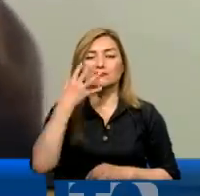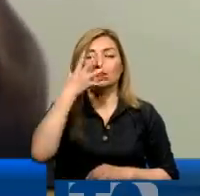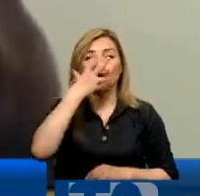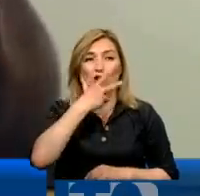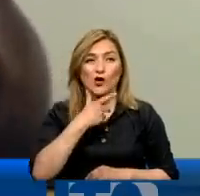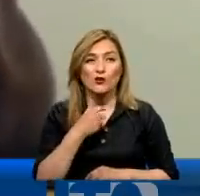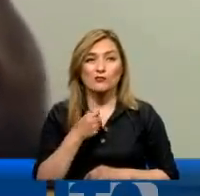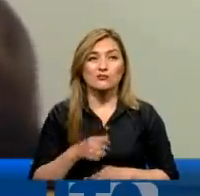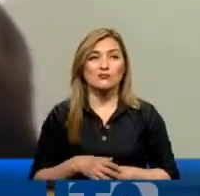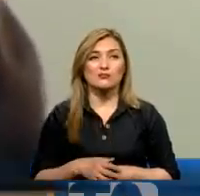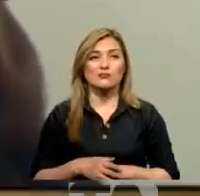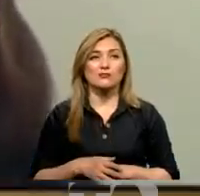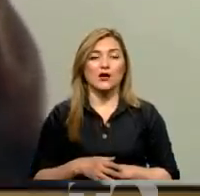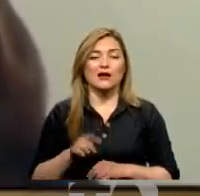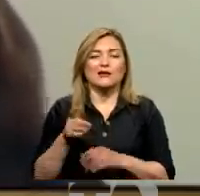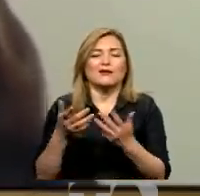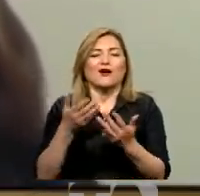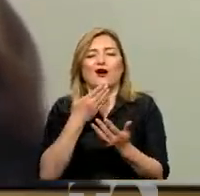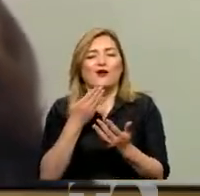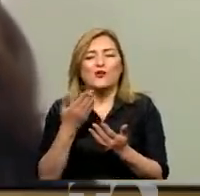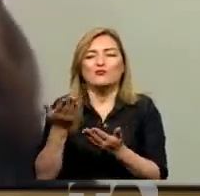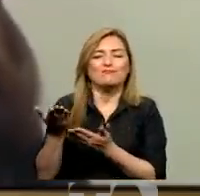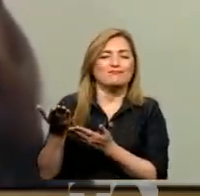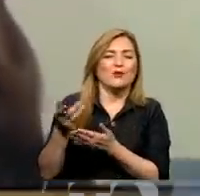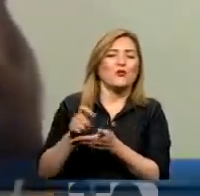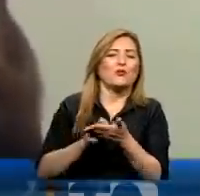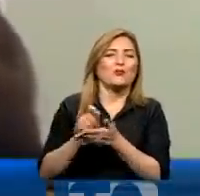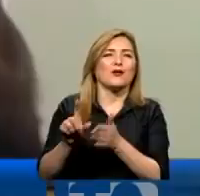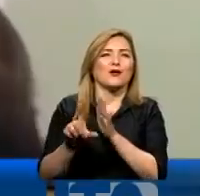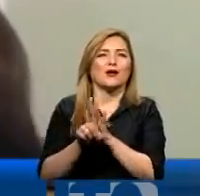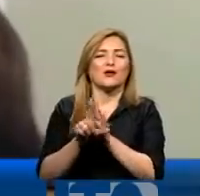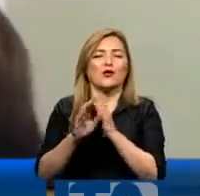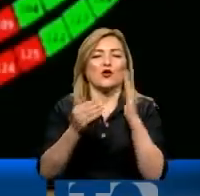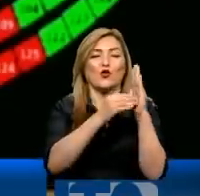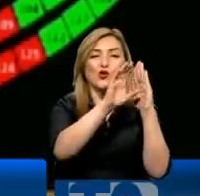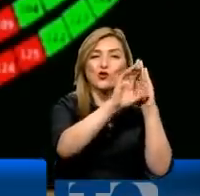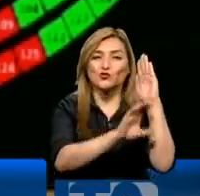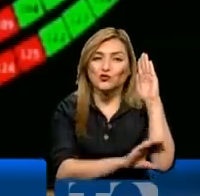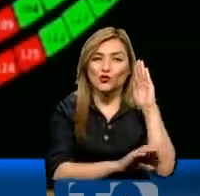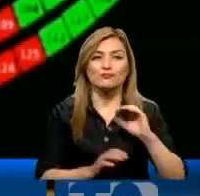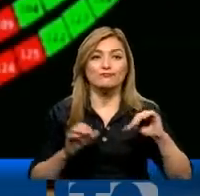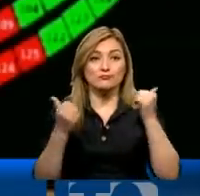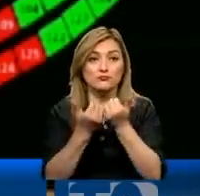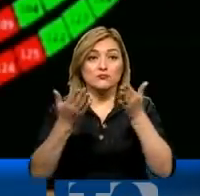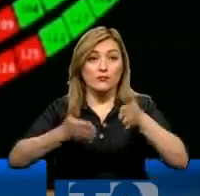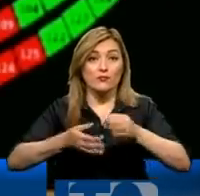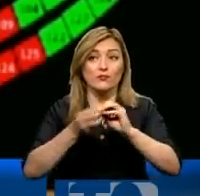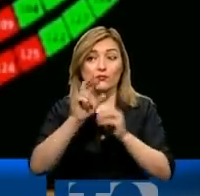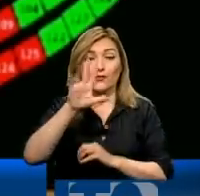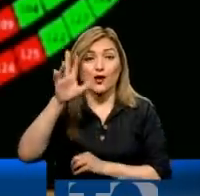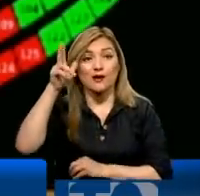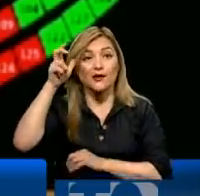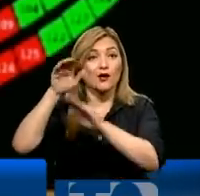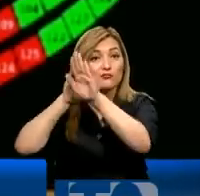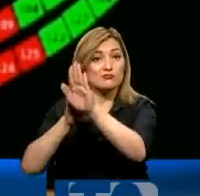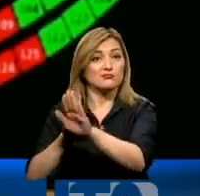bien suena a demagogia. Simplemente no podemos aprobar leyes inconstitucionales. Asambleístas de Alianza País y Creo